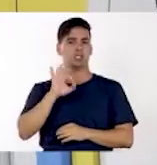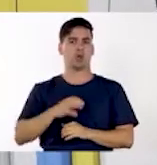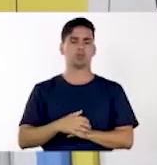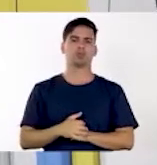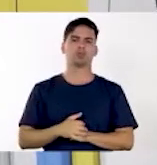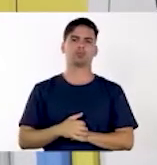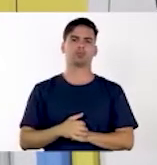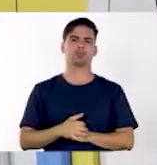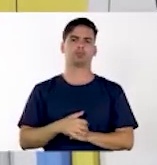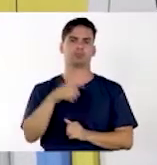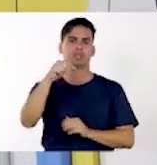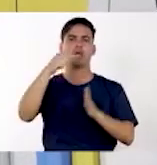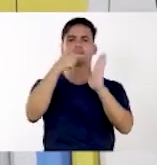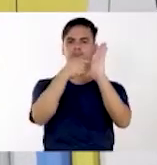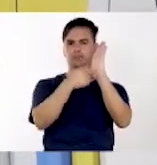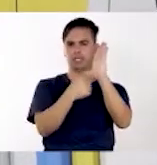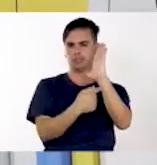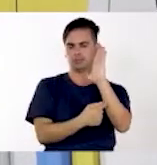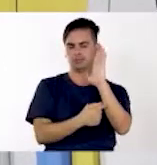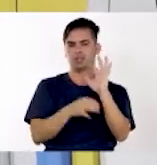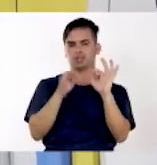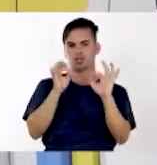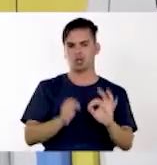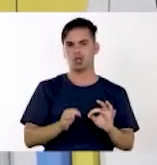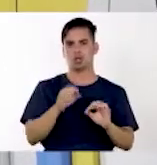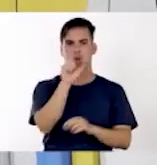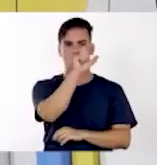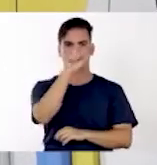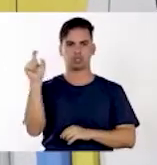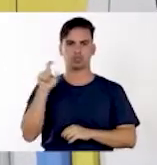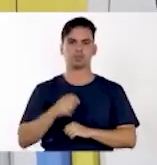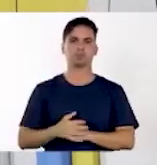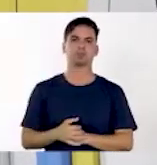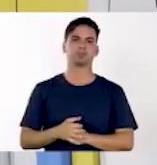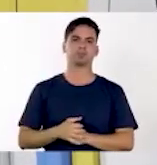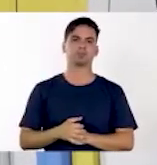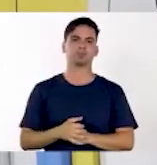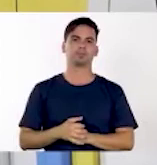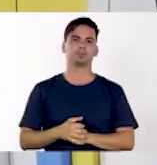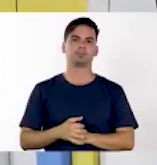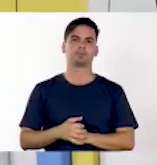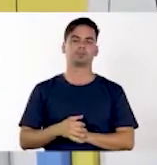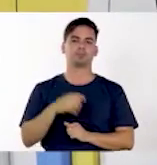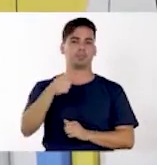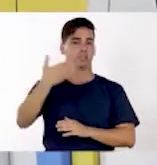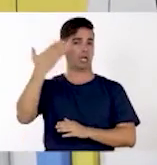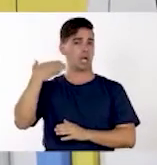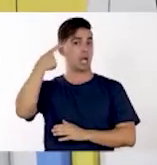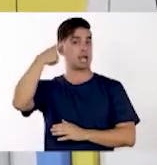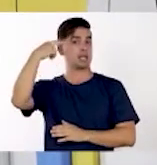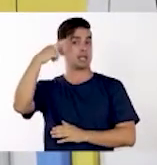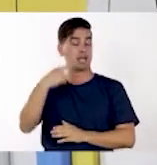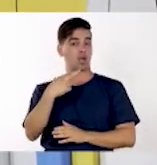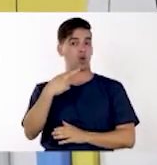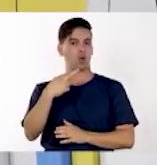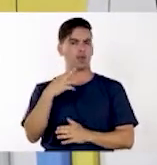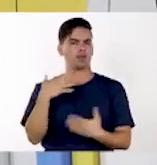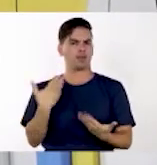son las clasificaciones de esa oración. Voy atrás. Recuerden